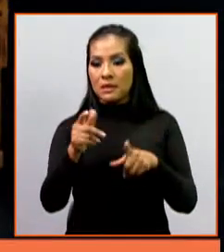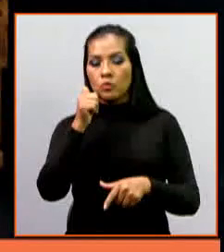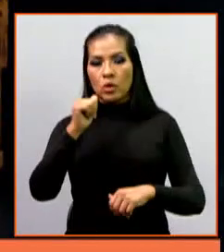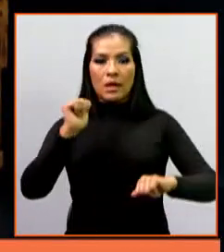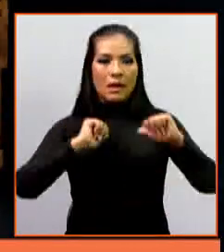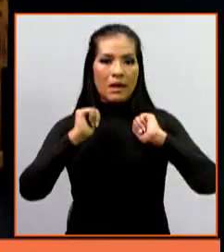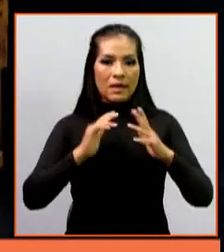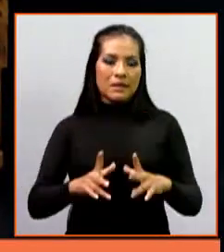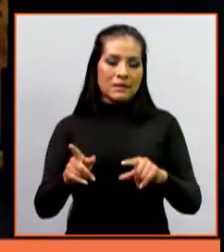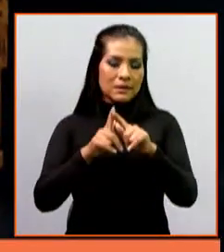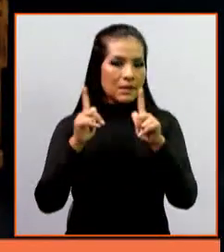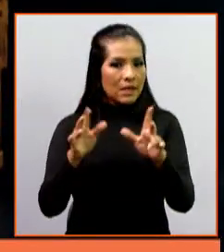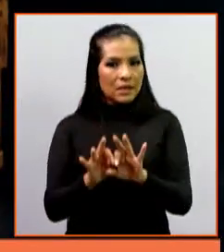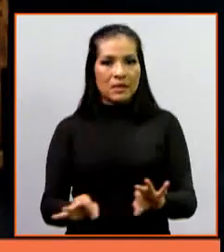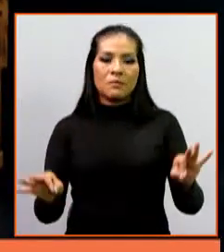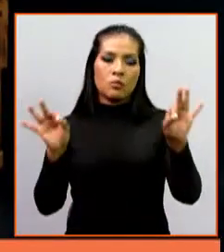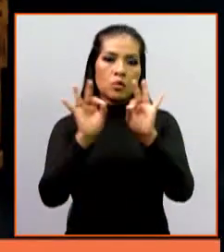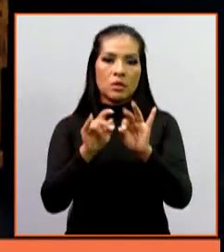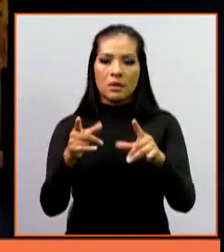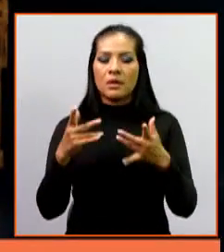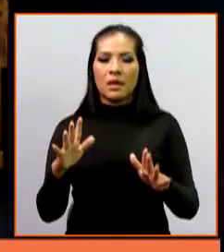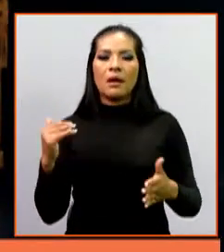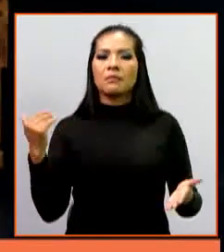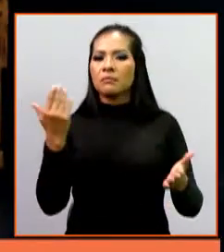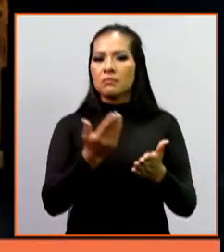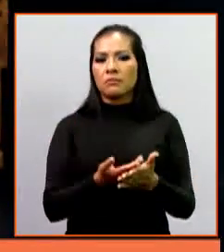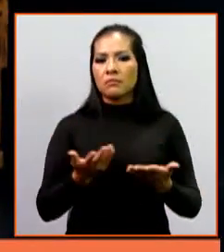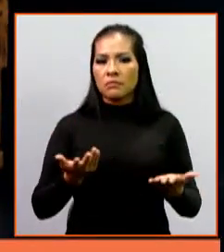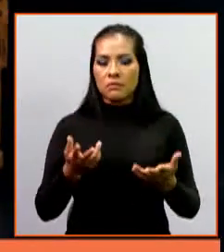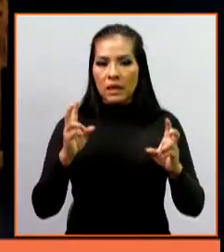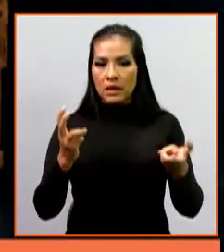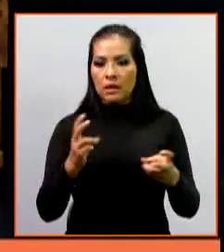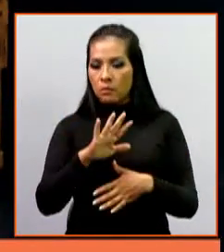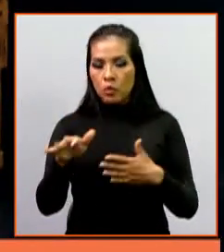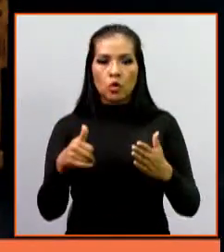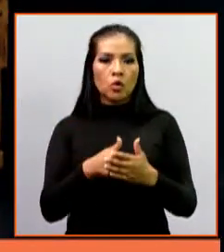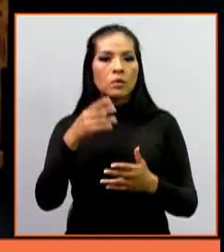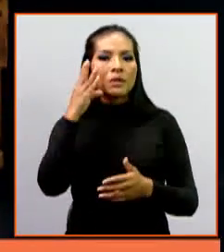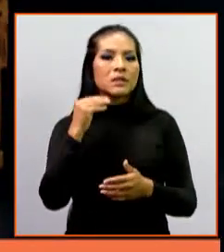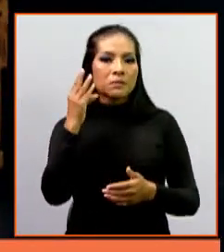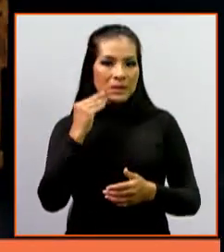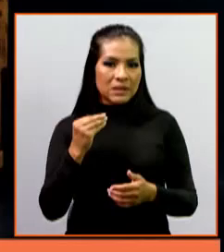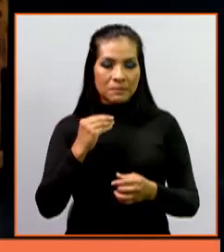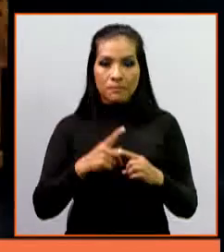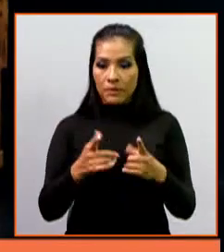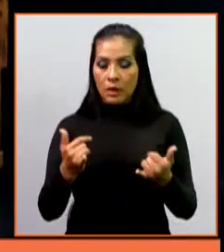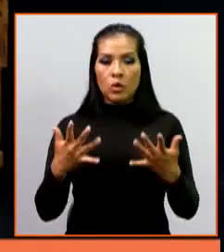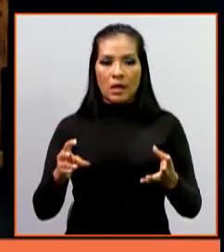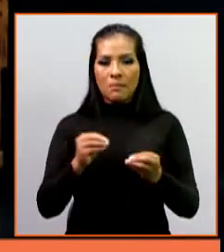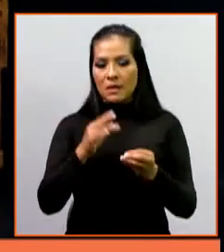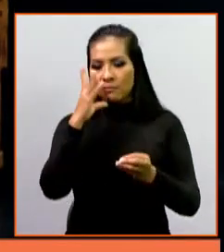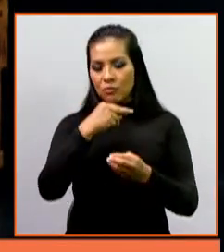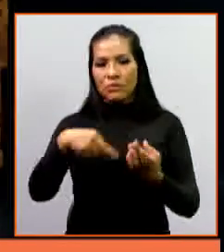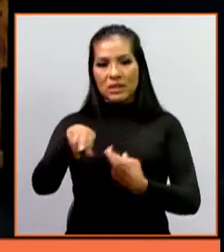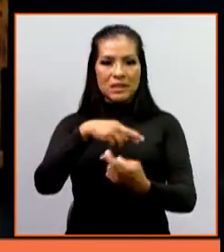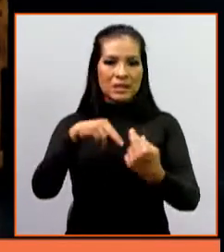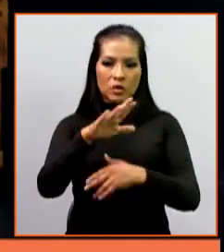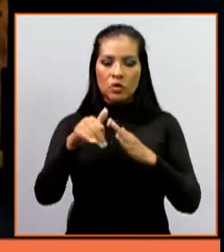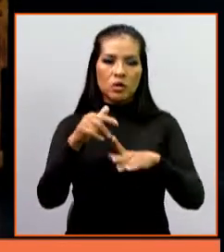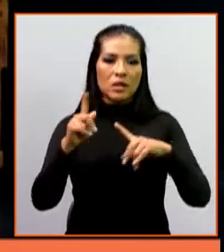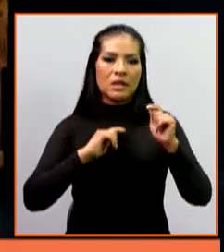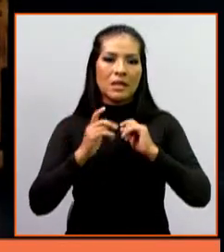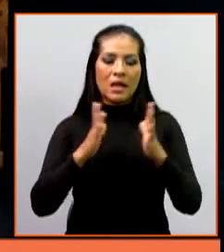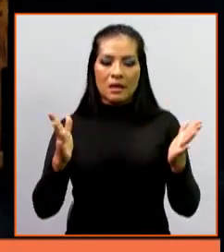acompañando, que eres tú precisamente, que viene de toda una experiencia y ahora también muy relacionada con el teatro de